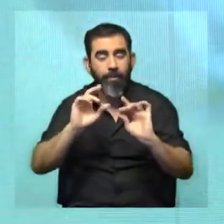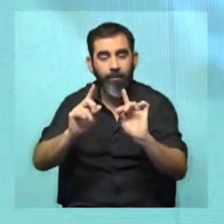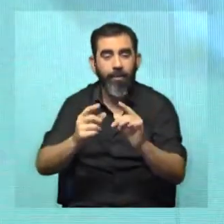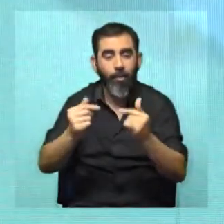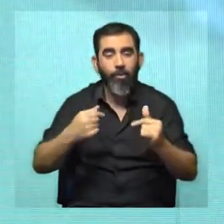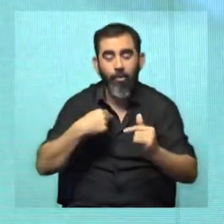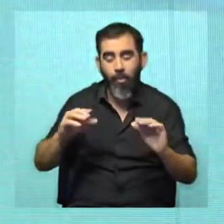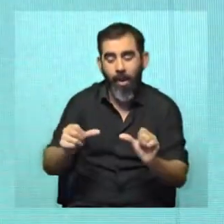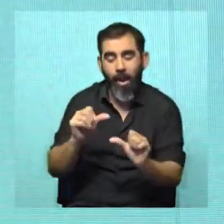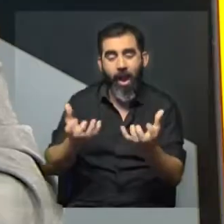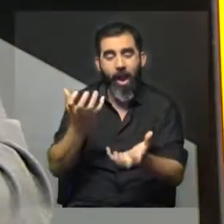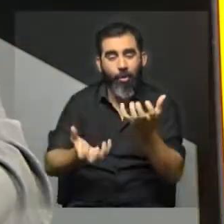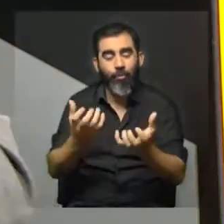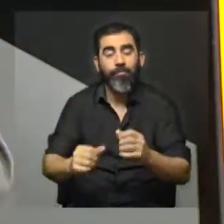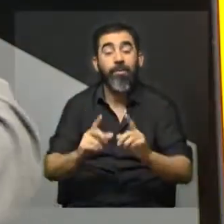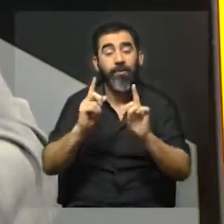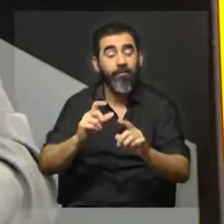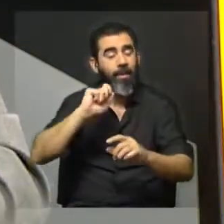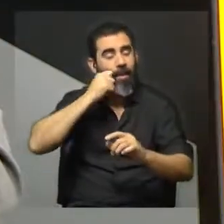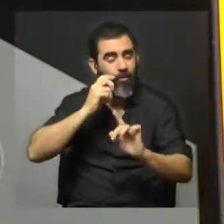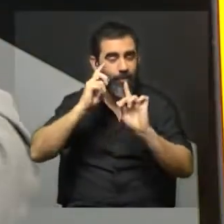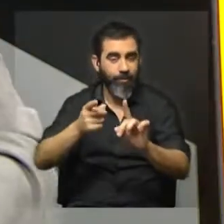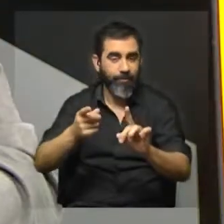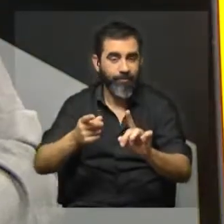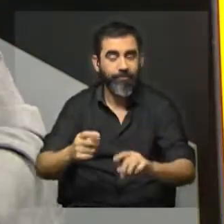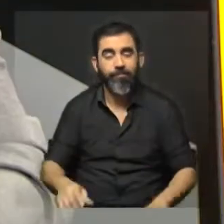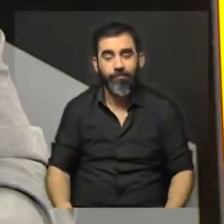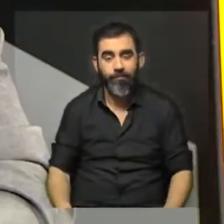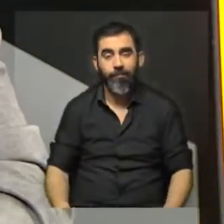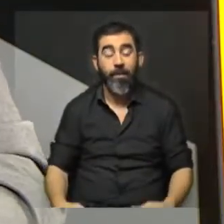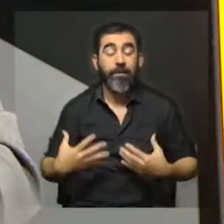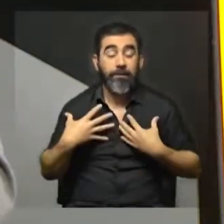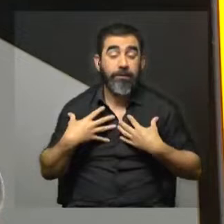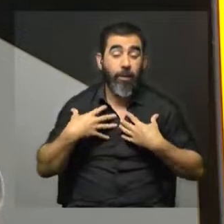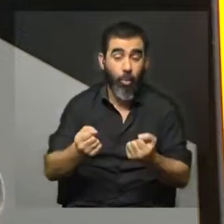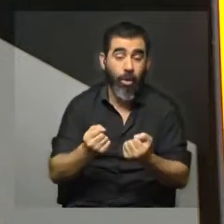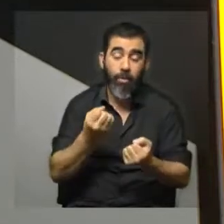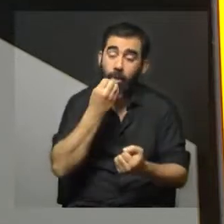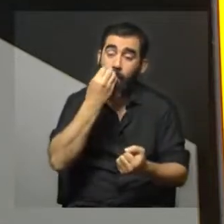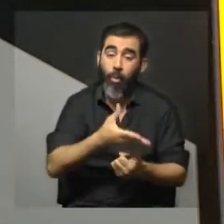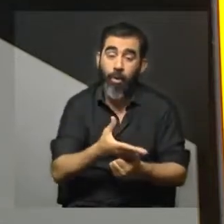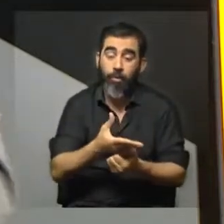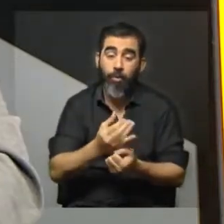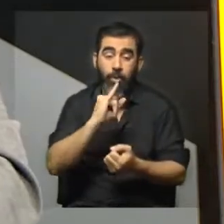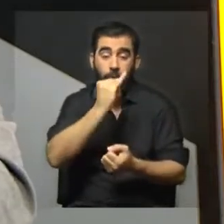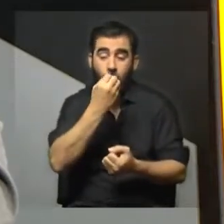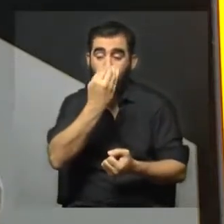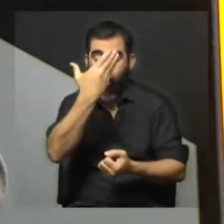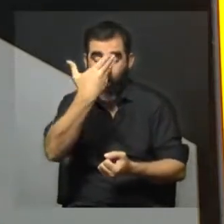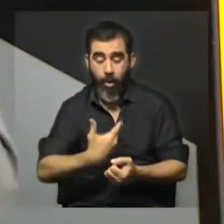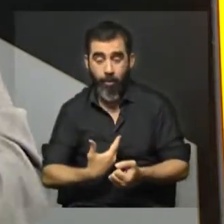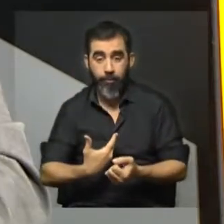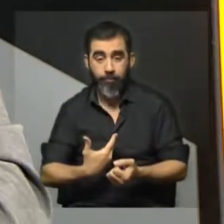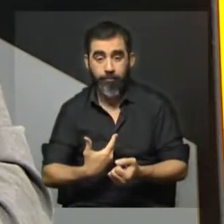cosas hechas por uno. Sí. Creo que eso también está, ¿no? Es como un ganar-ganar. Es saludable, es bueno, nutricionalmente hace bien